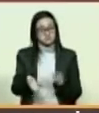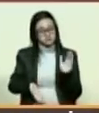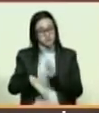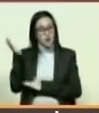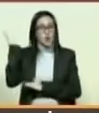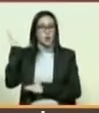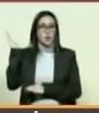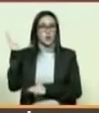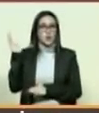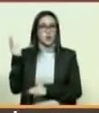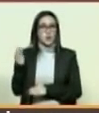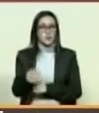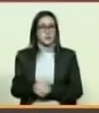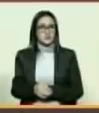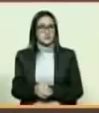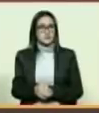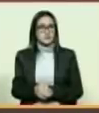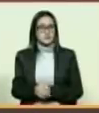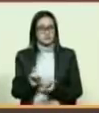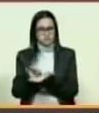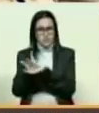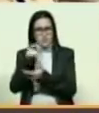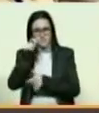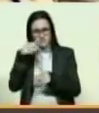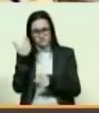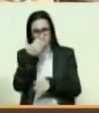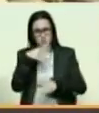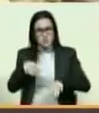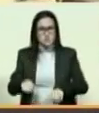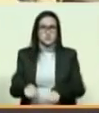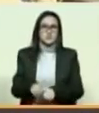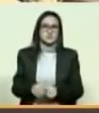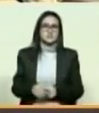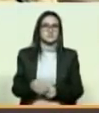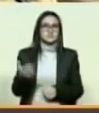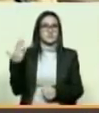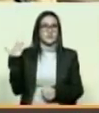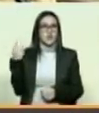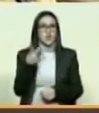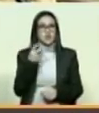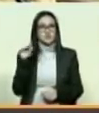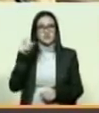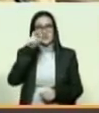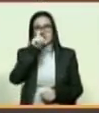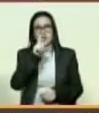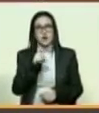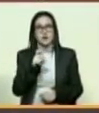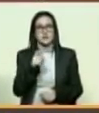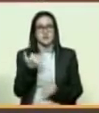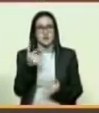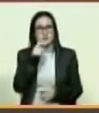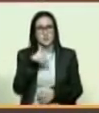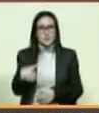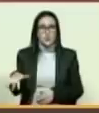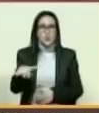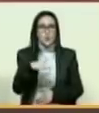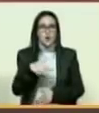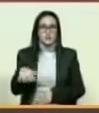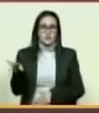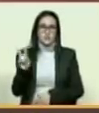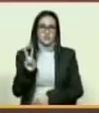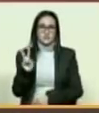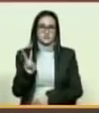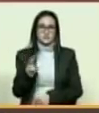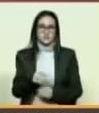vas. Justamente como desde hace 200 años mantenemos el pueblo de